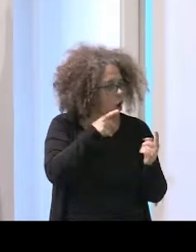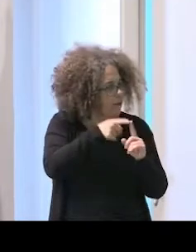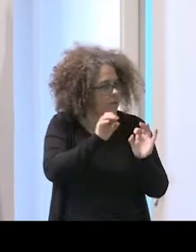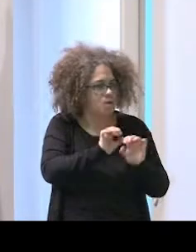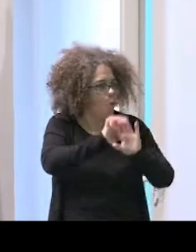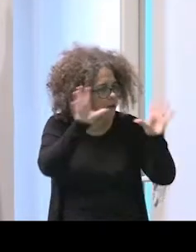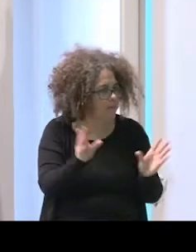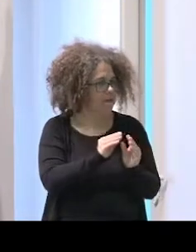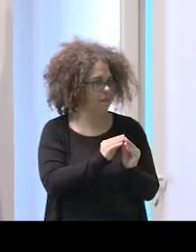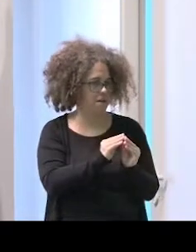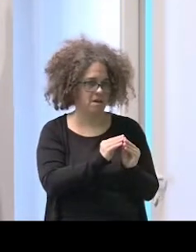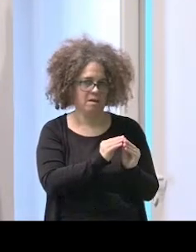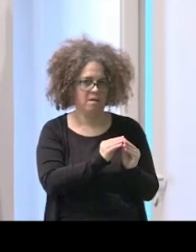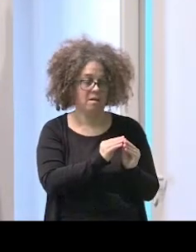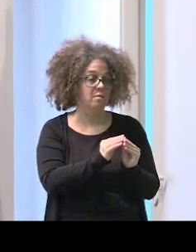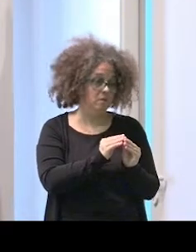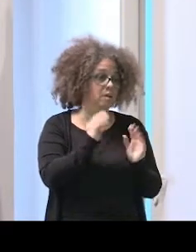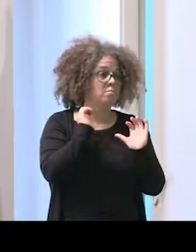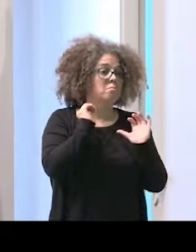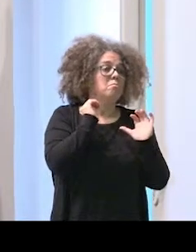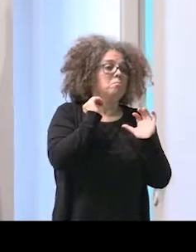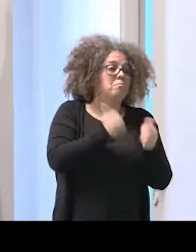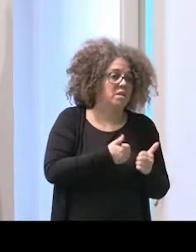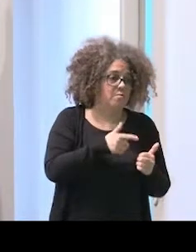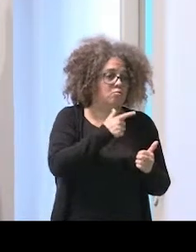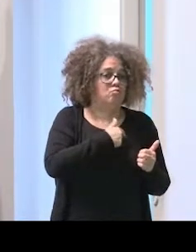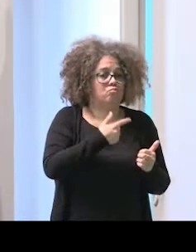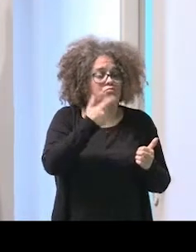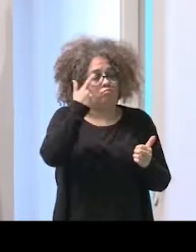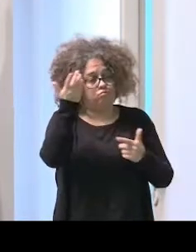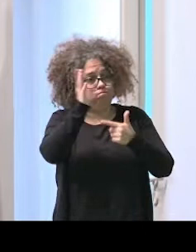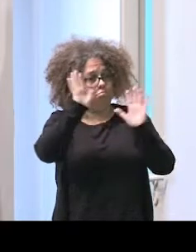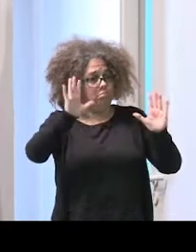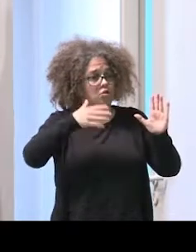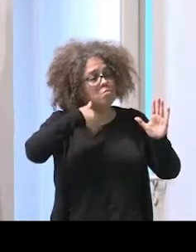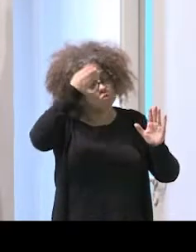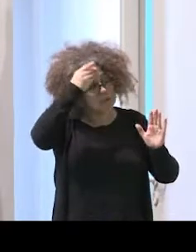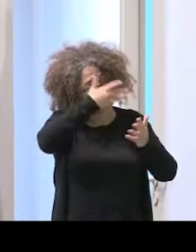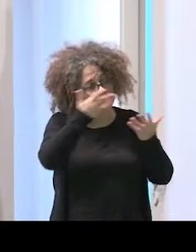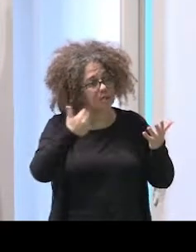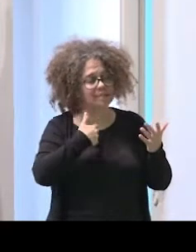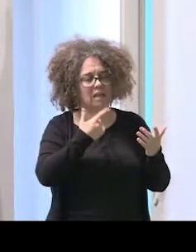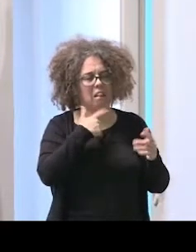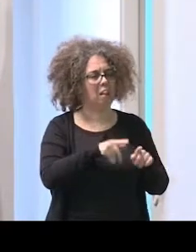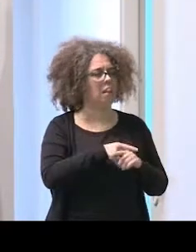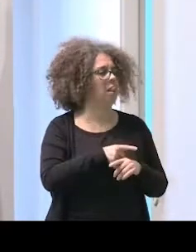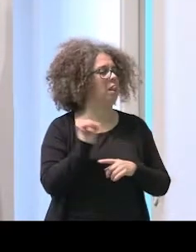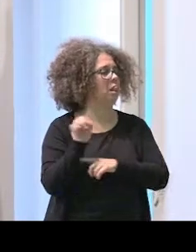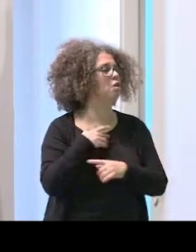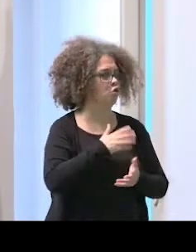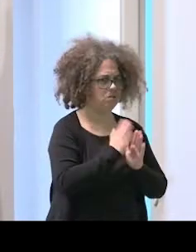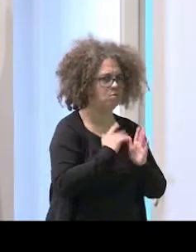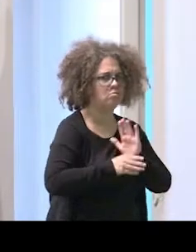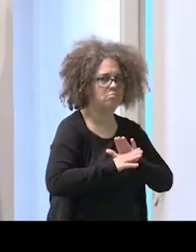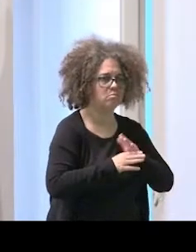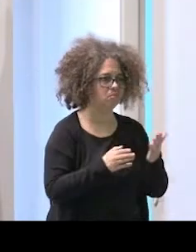que esto en principio está ahí. Yo creo que hay mucha gente que trata y no lo dice, porque cuando hemos hecho en estudios